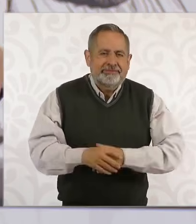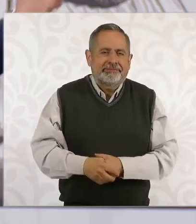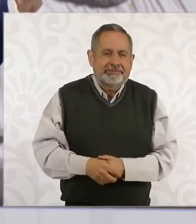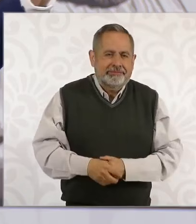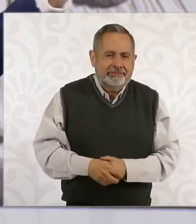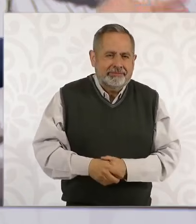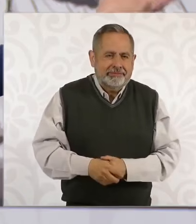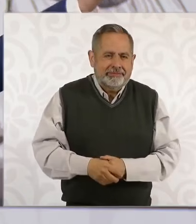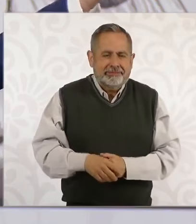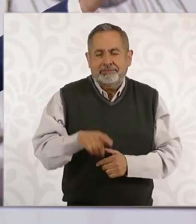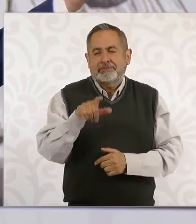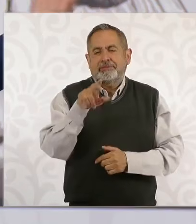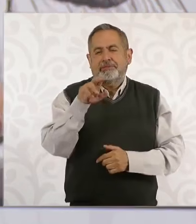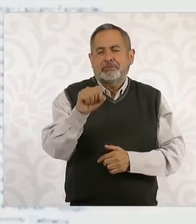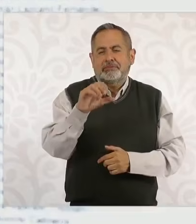Luis Carlos Ugalde.